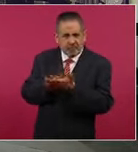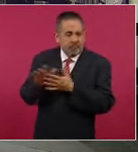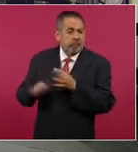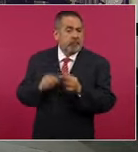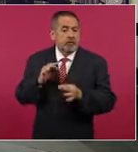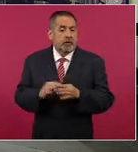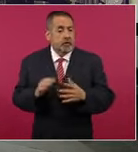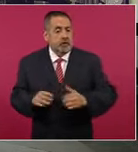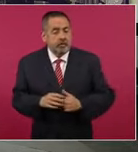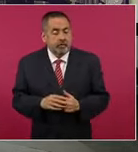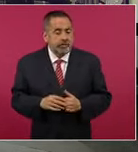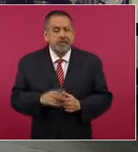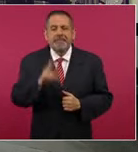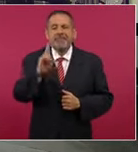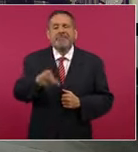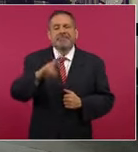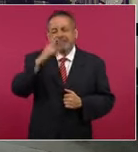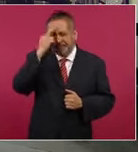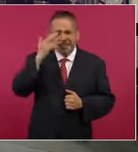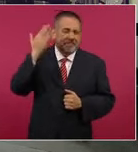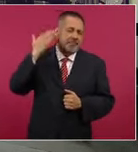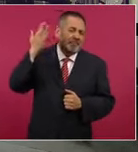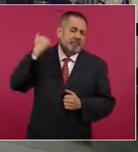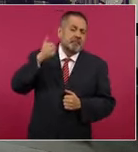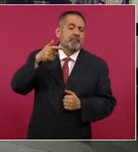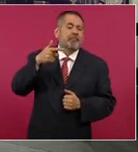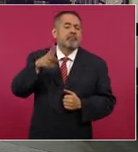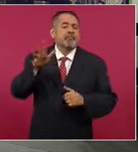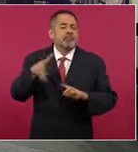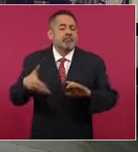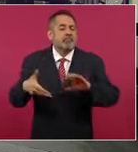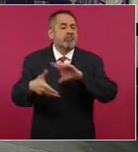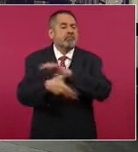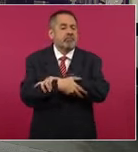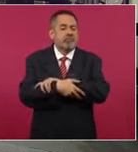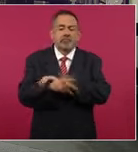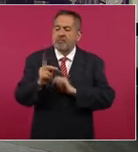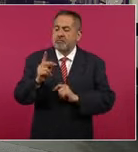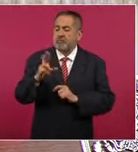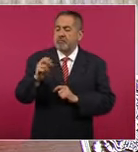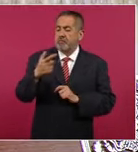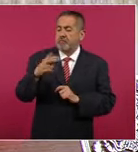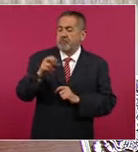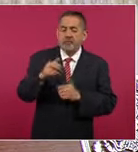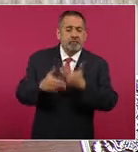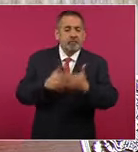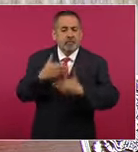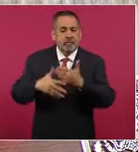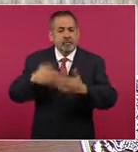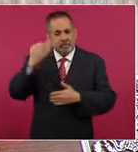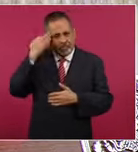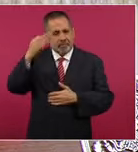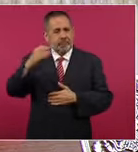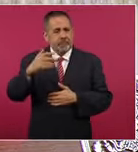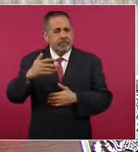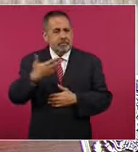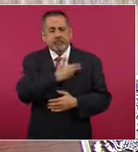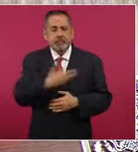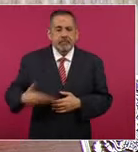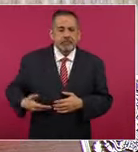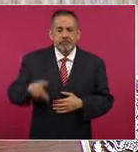Lo que fue en su momento la Alianza para el Progreso, en la época del presidente